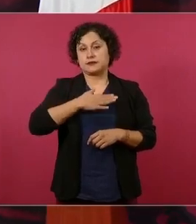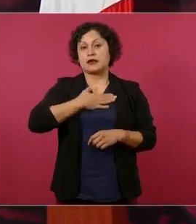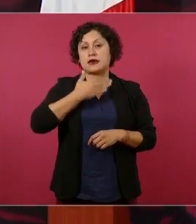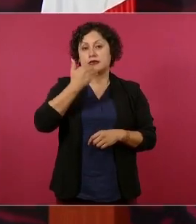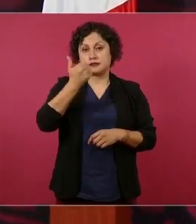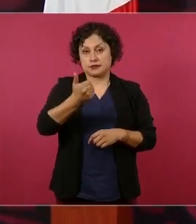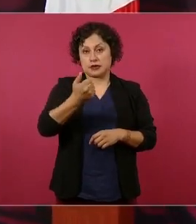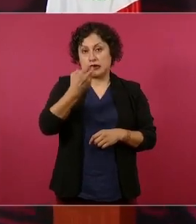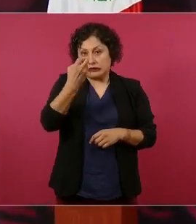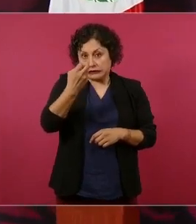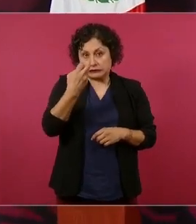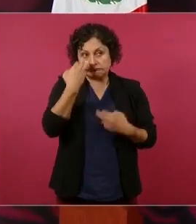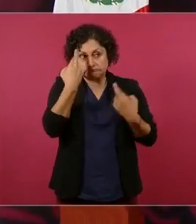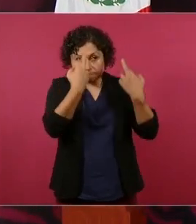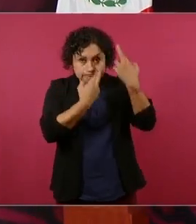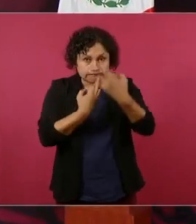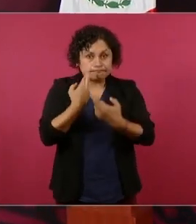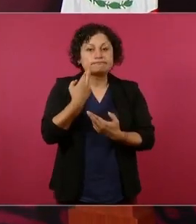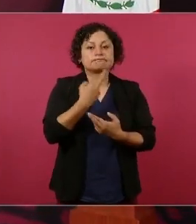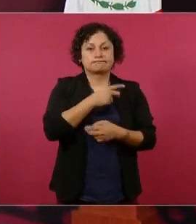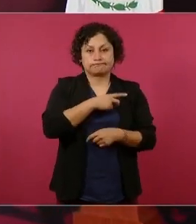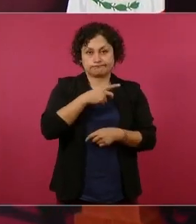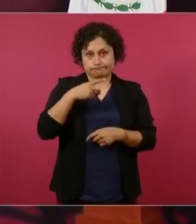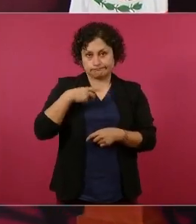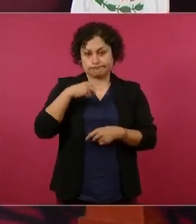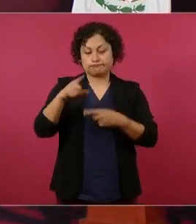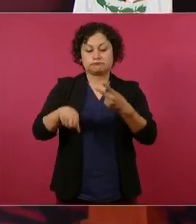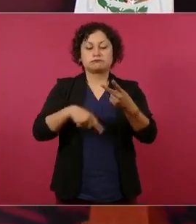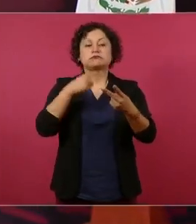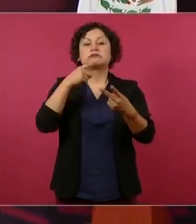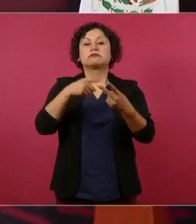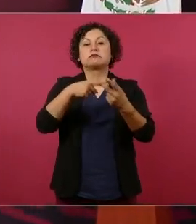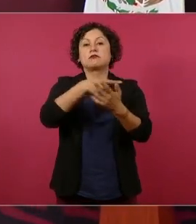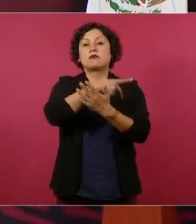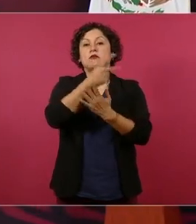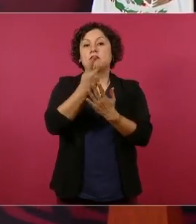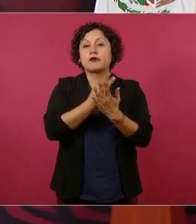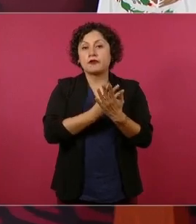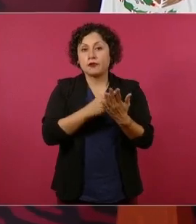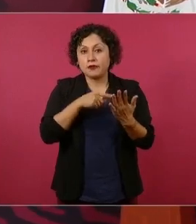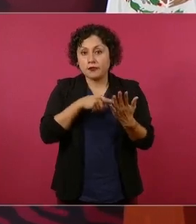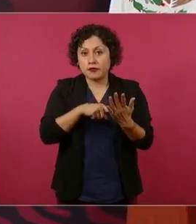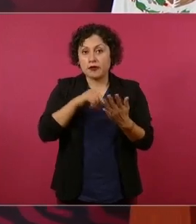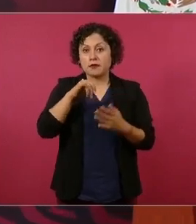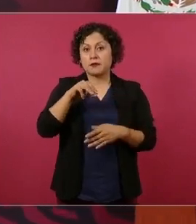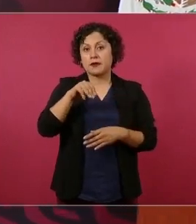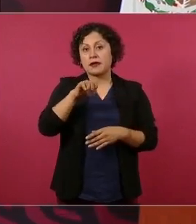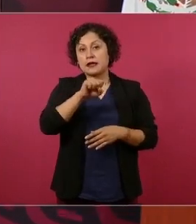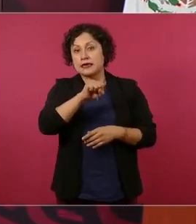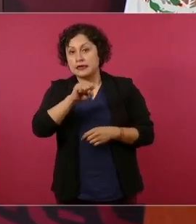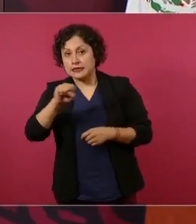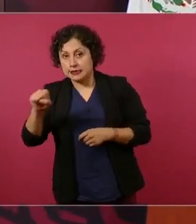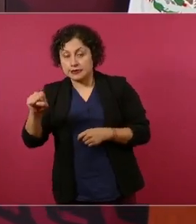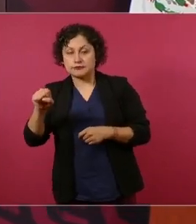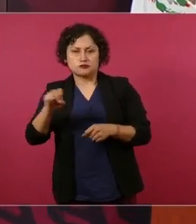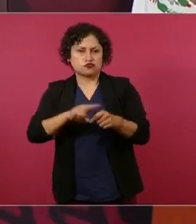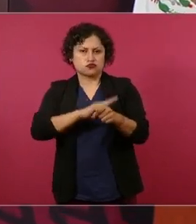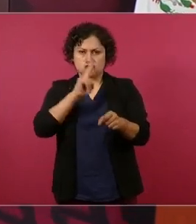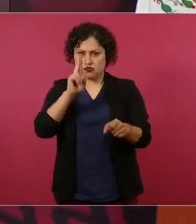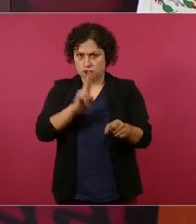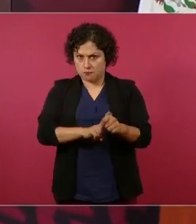Bienestar, tenemos que evaluar el programa del IMSS